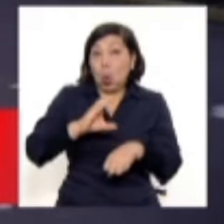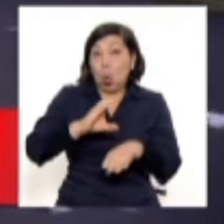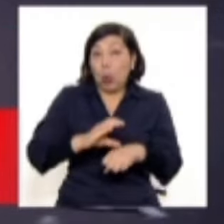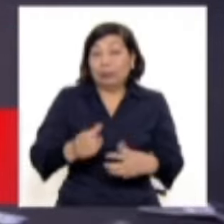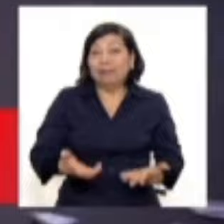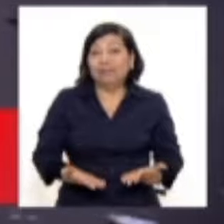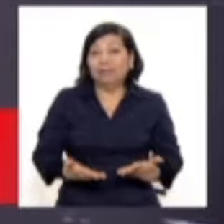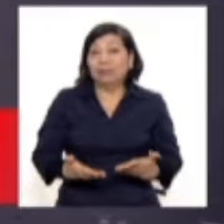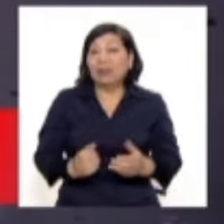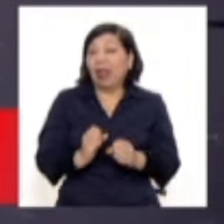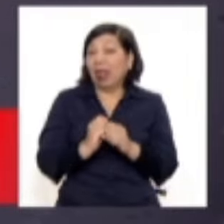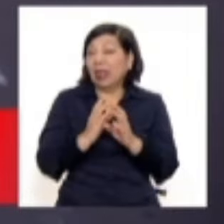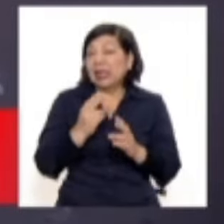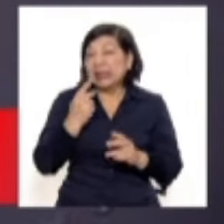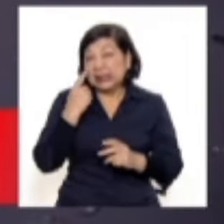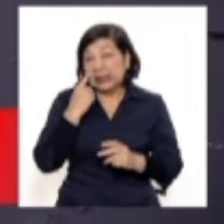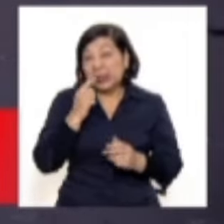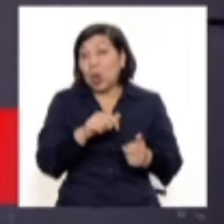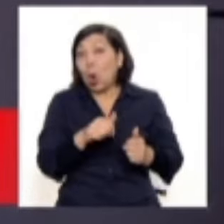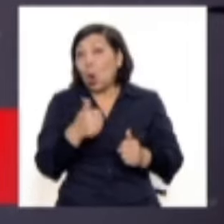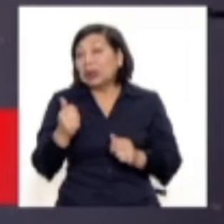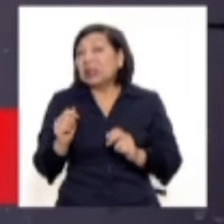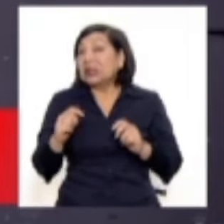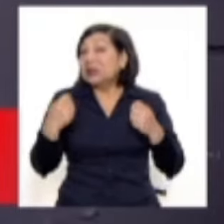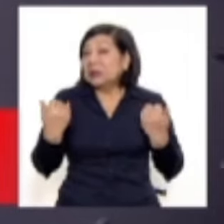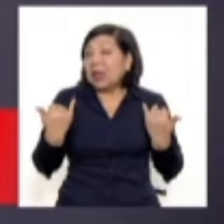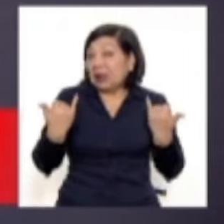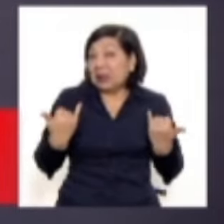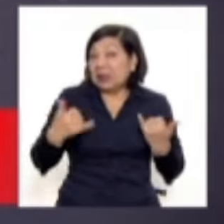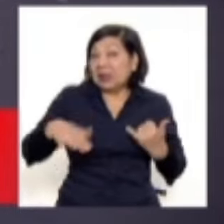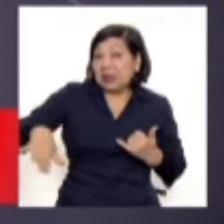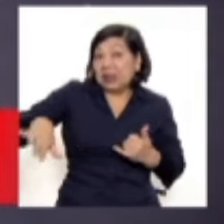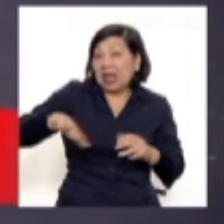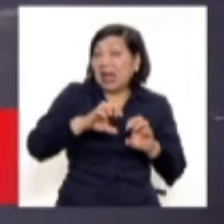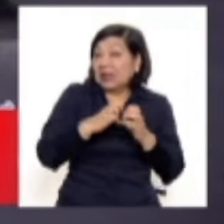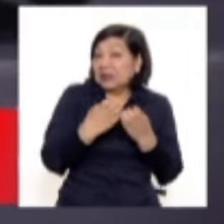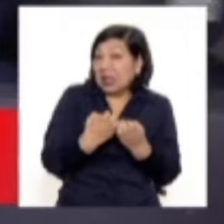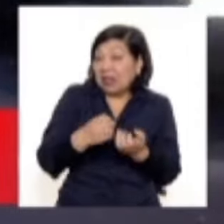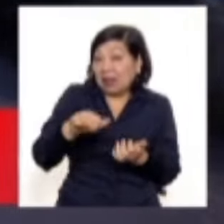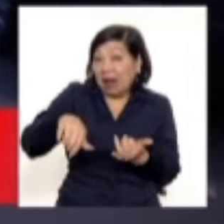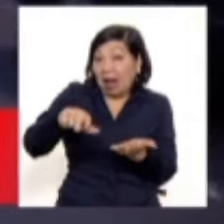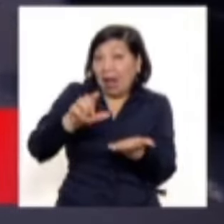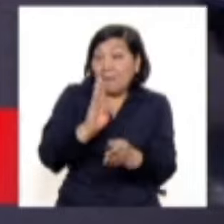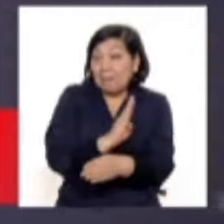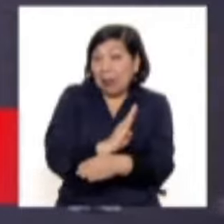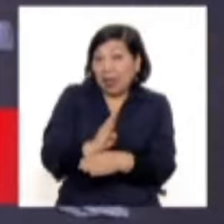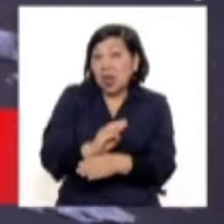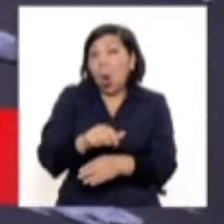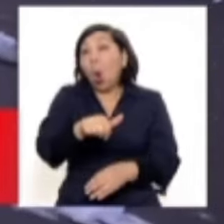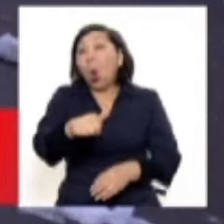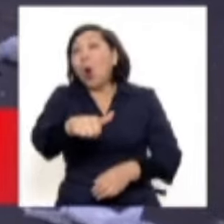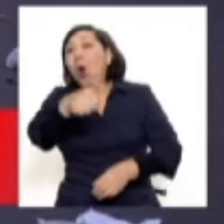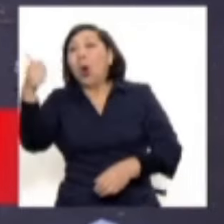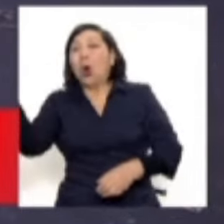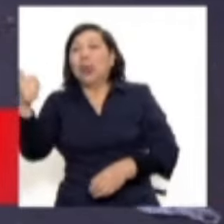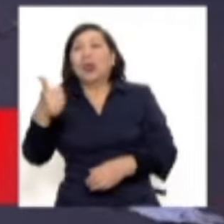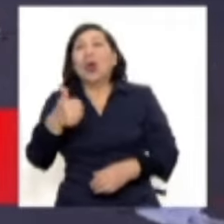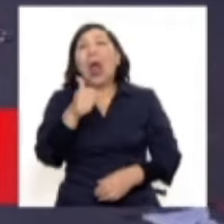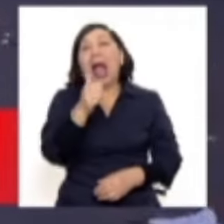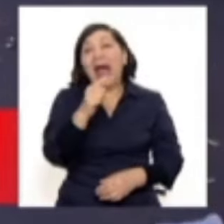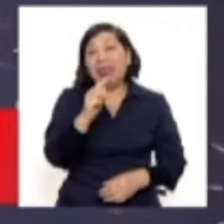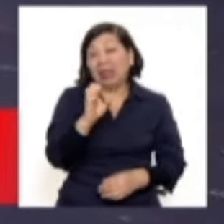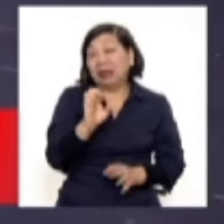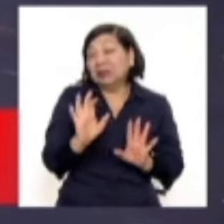que en el transcurso del día veremos otras celebraciones tanto aquí en el Lolo Fernández como en el Estadio Monumental de